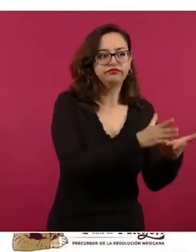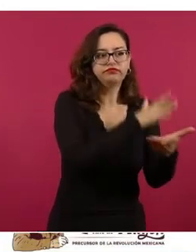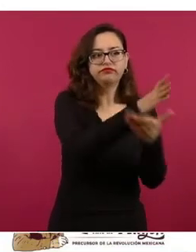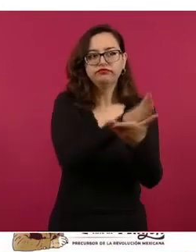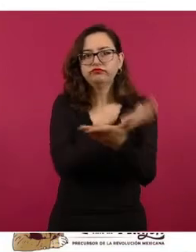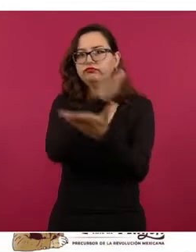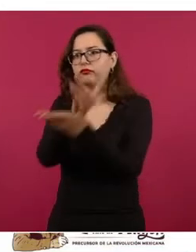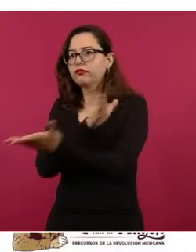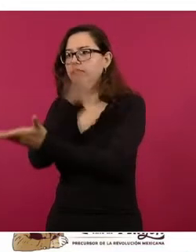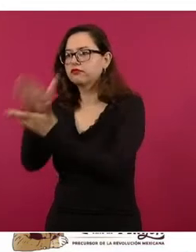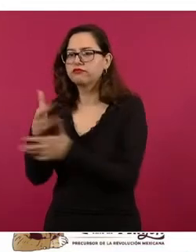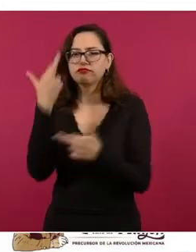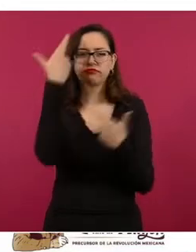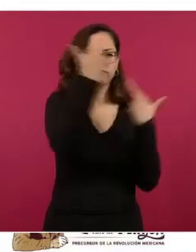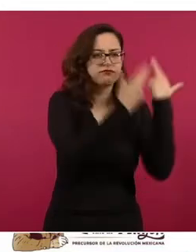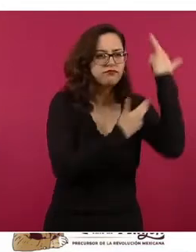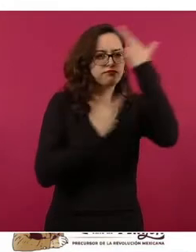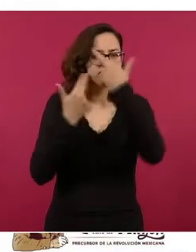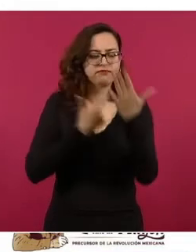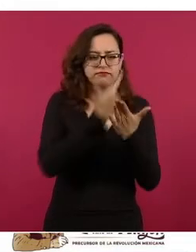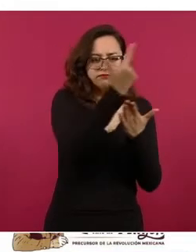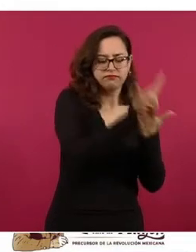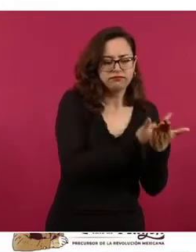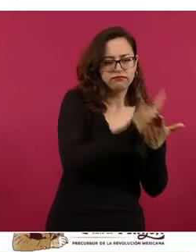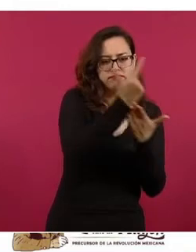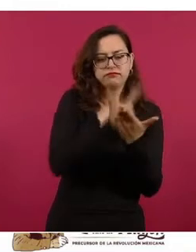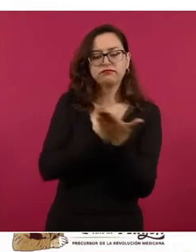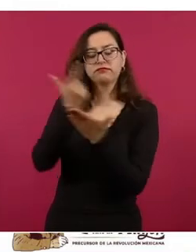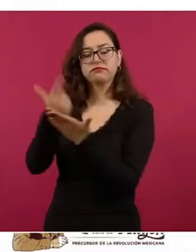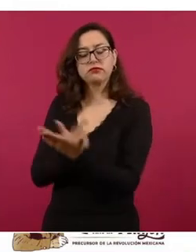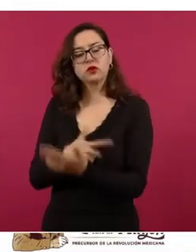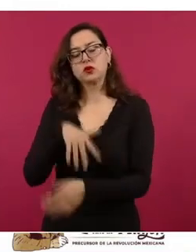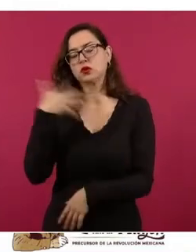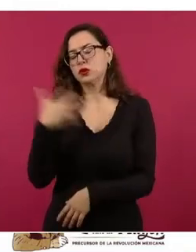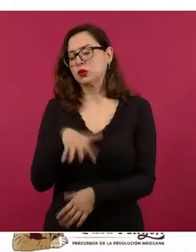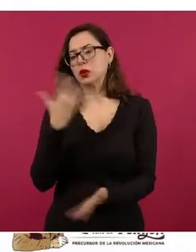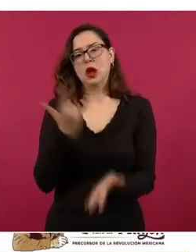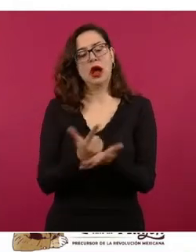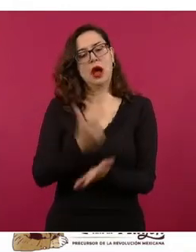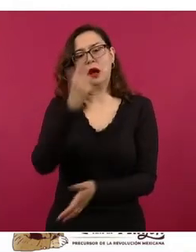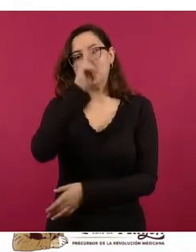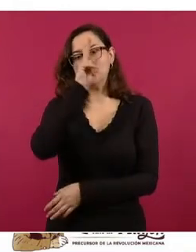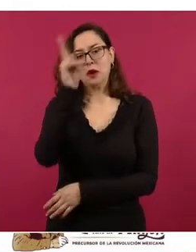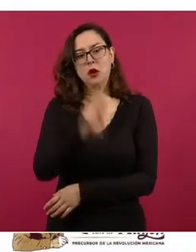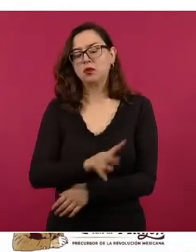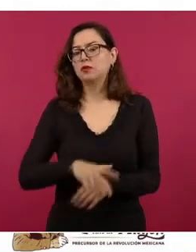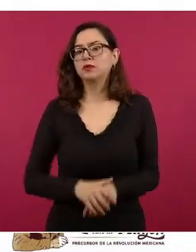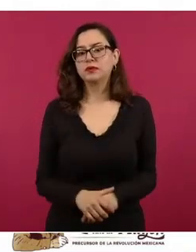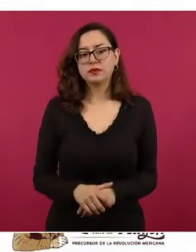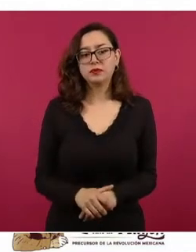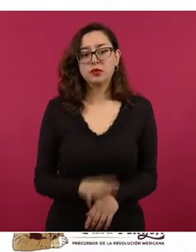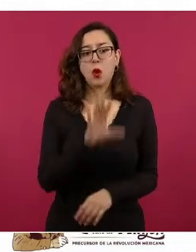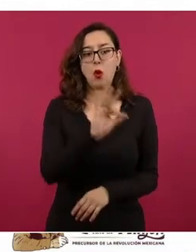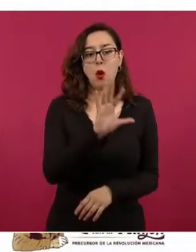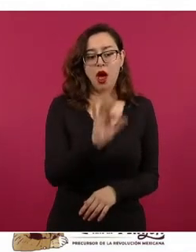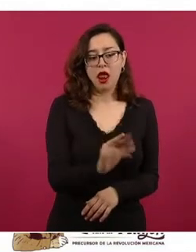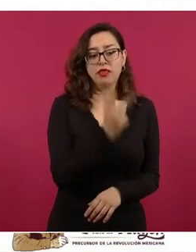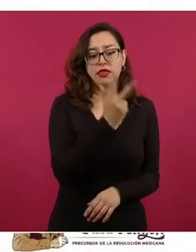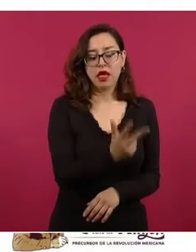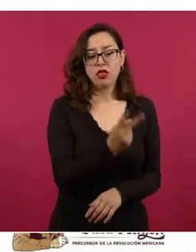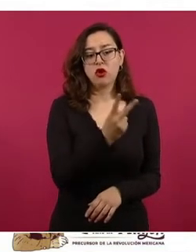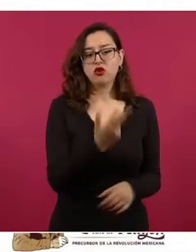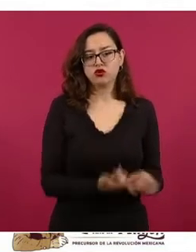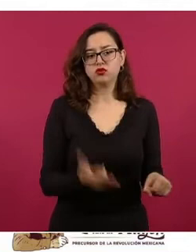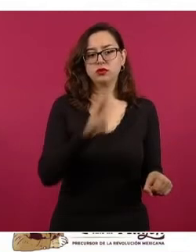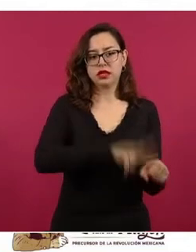salud y de los hospitales. En el caso de Guerrero son 42 hospitales, de segundo nivel, un hospital